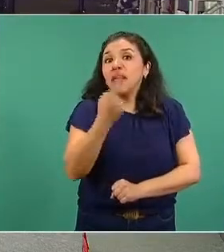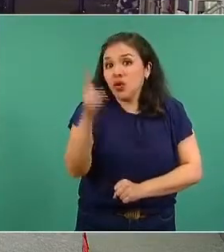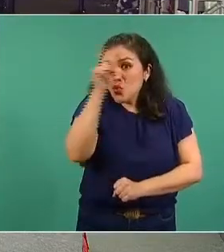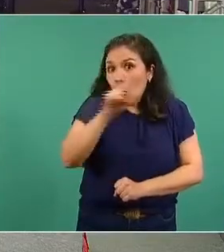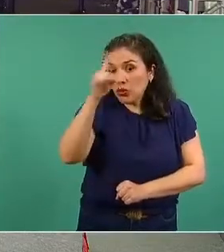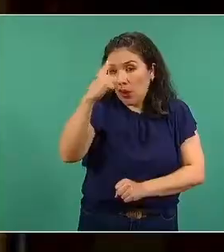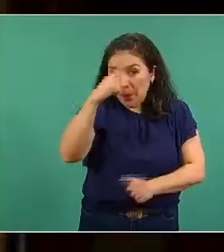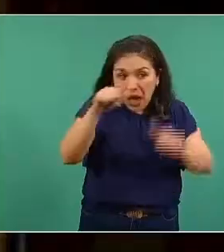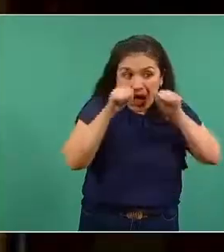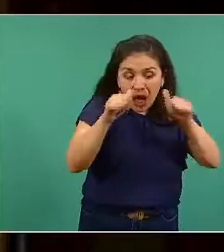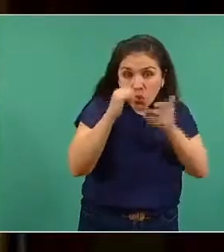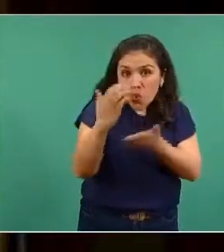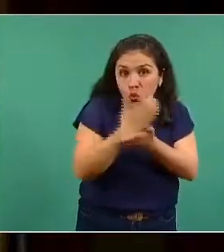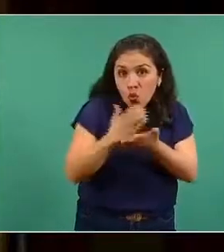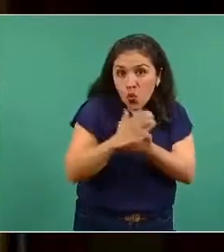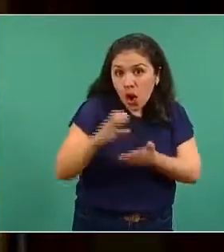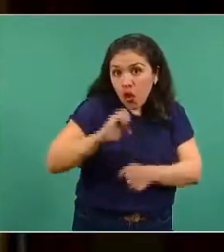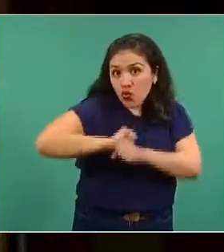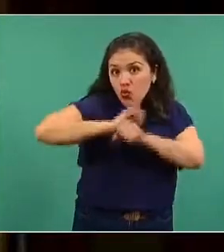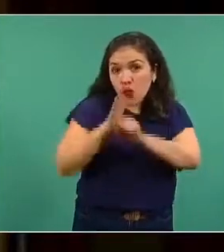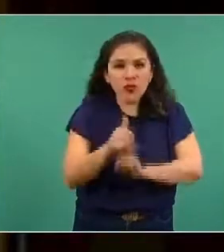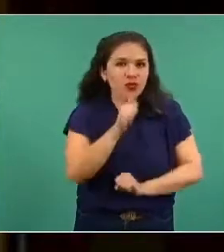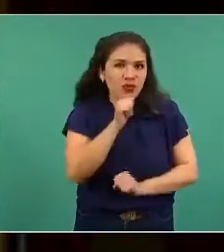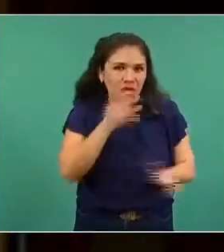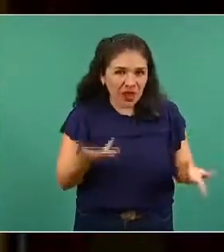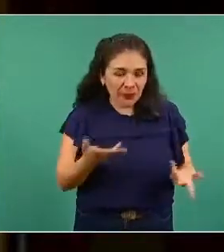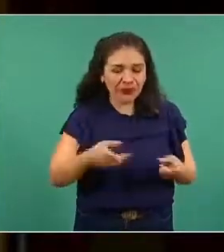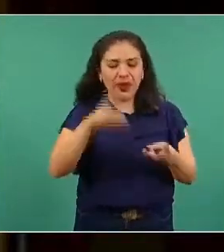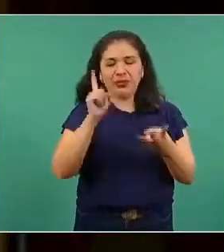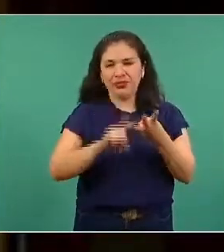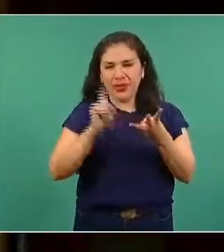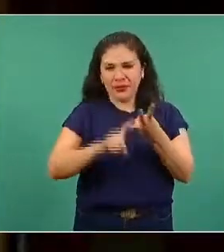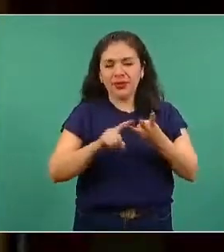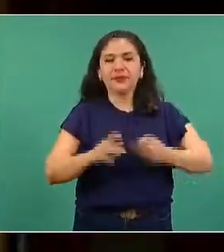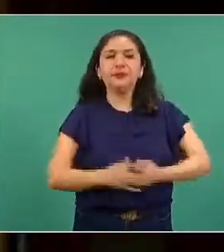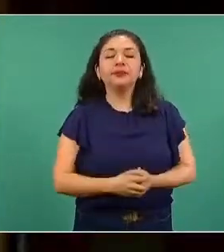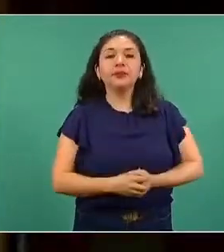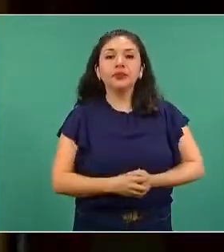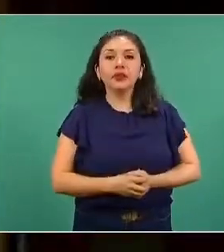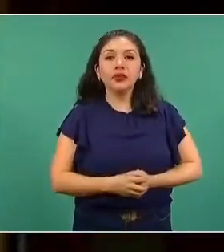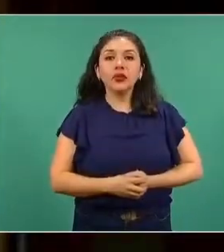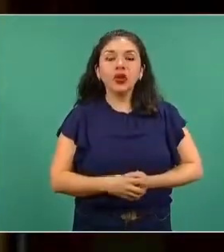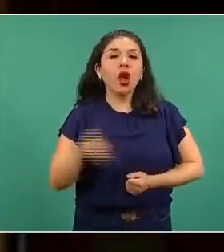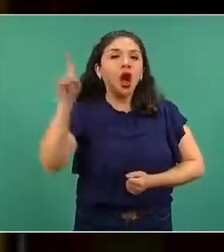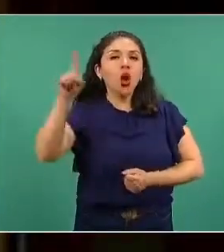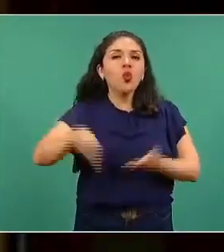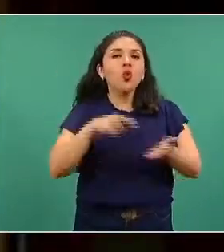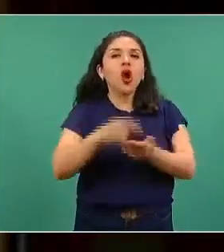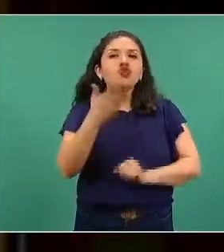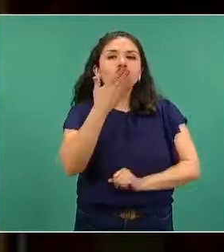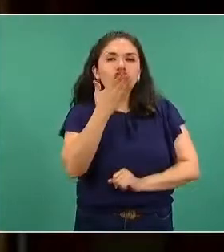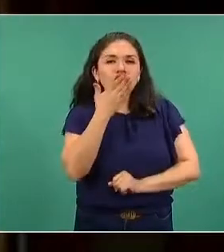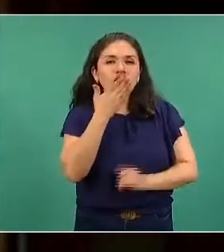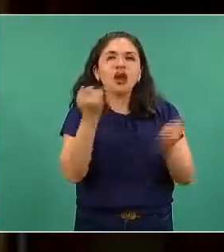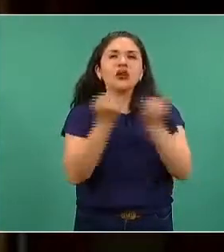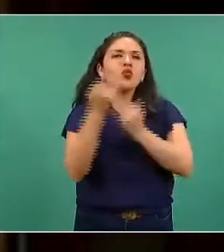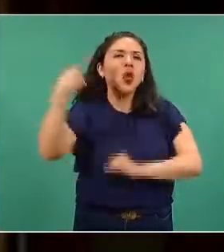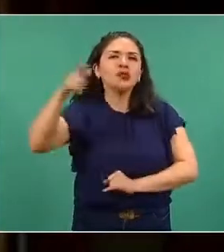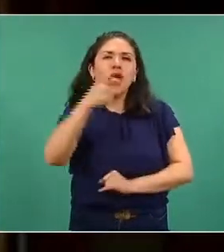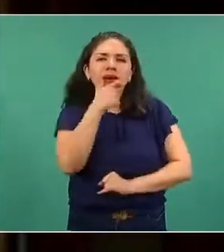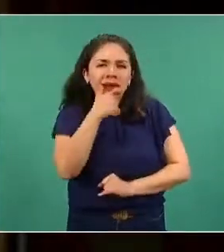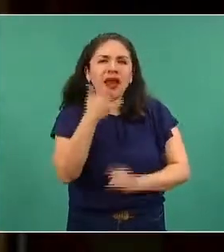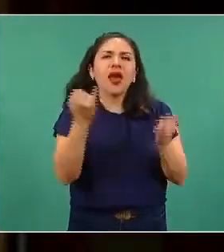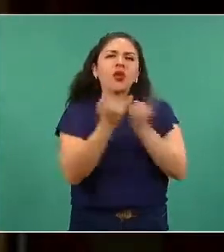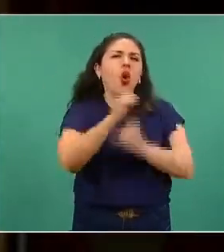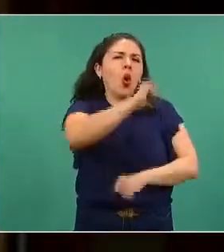recomendado para atender un caso de coronavirus. Y finalmente un tercer asunto es en Sonora, pero también en Reino Unido y en algunos